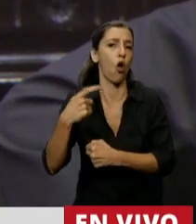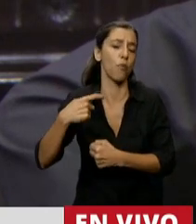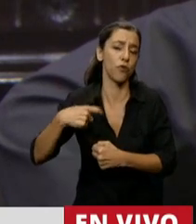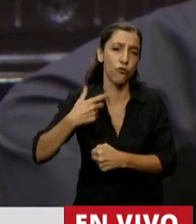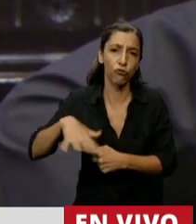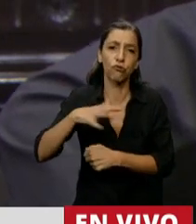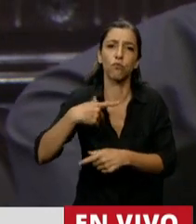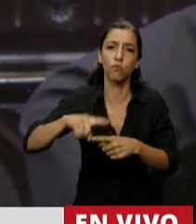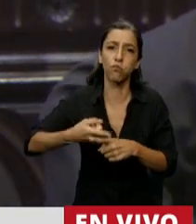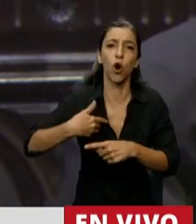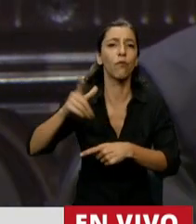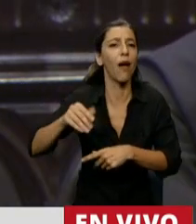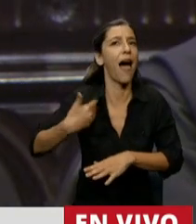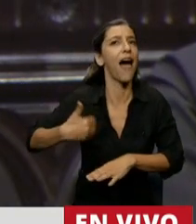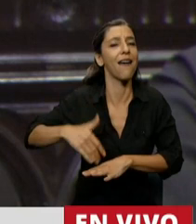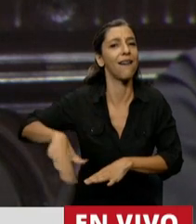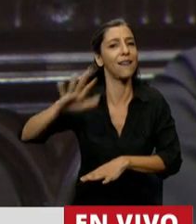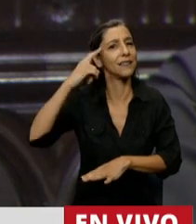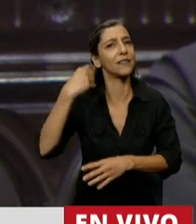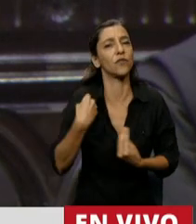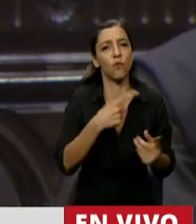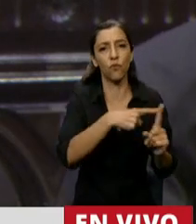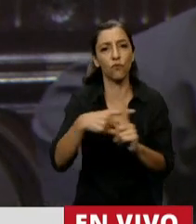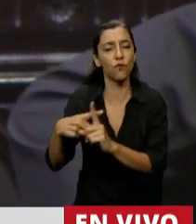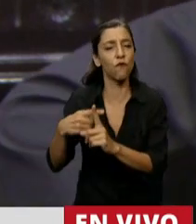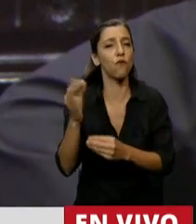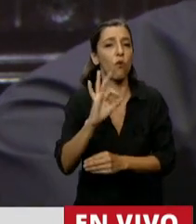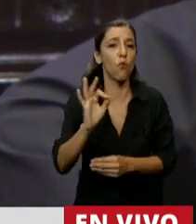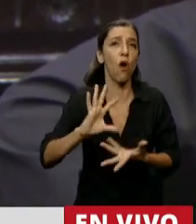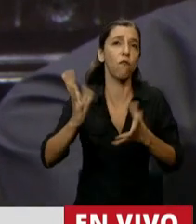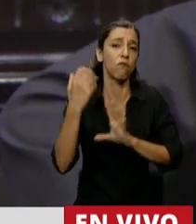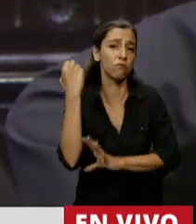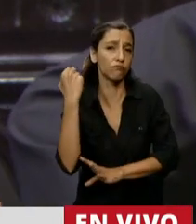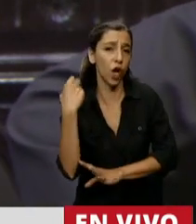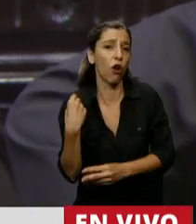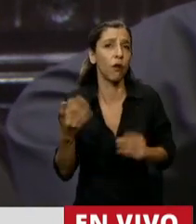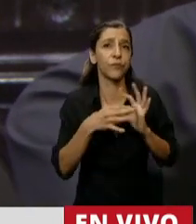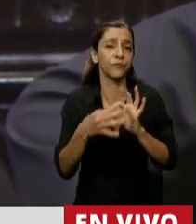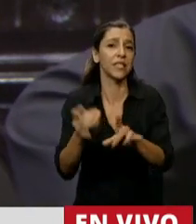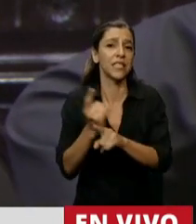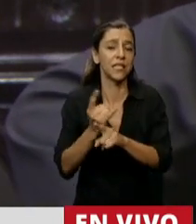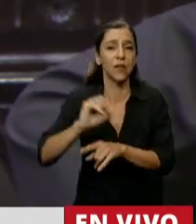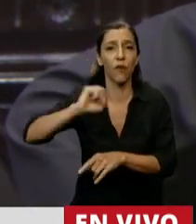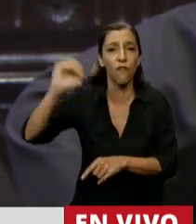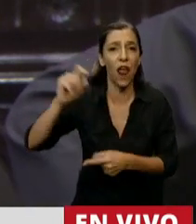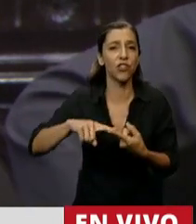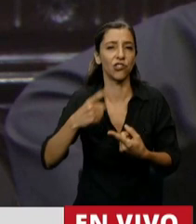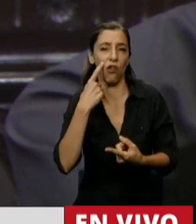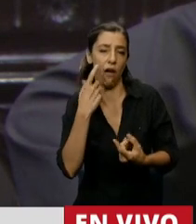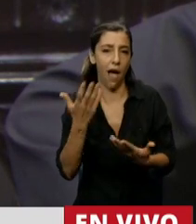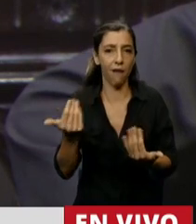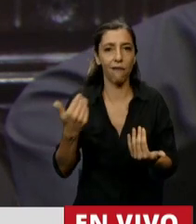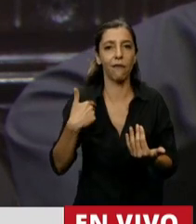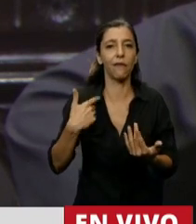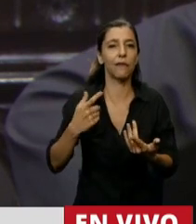país. Durante el gobierno anterior la fórmula estaba, o el modelo económico estaba atado a la inflación, estaba atado a la timba financiera, a la especulación. Y nosotros